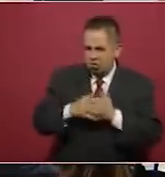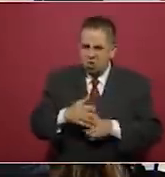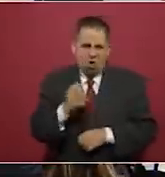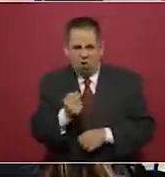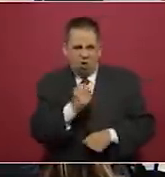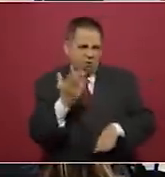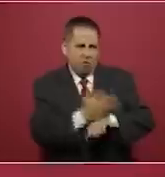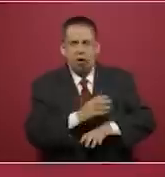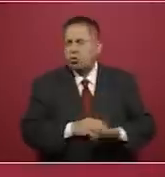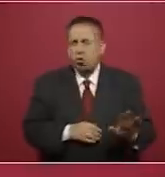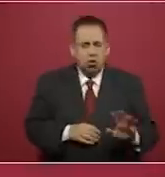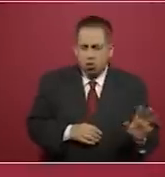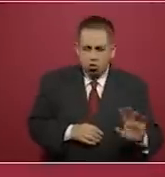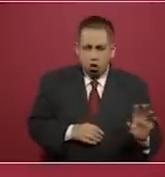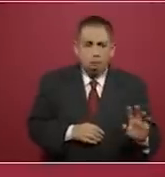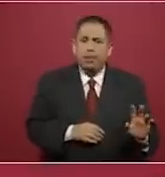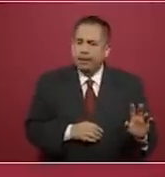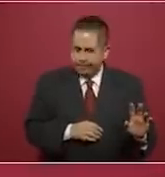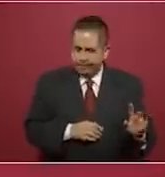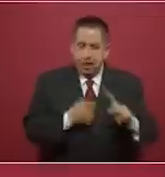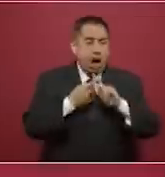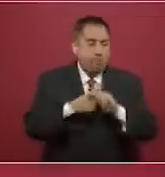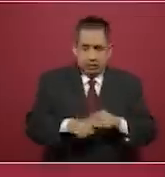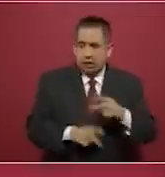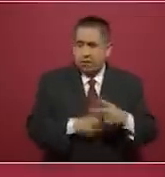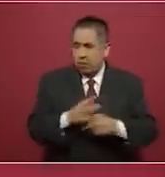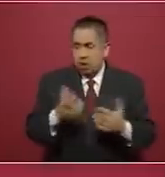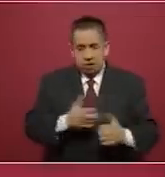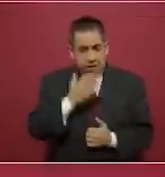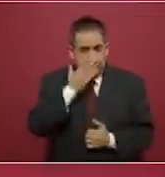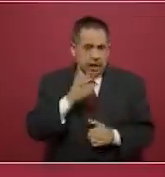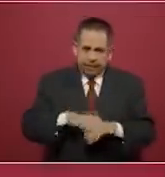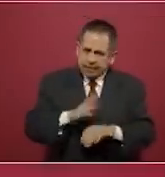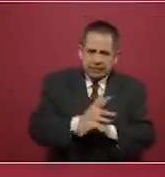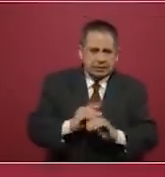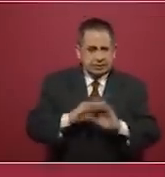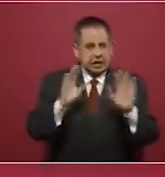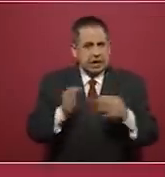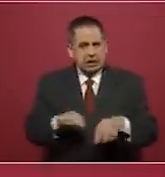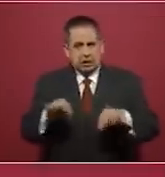pero sí vamos a empezar porque esto es bueno la transparencia